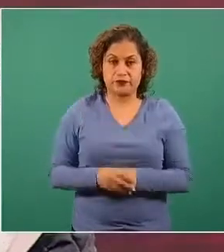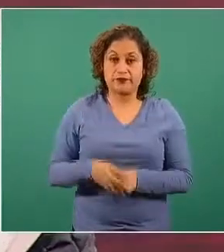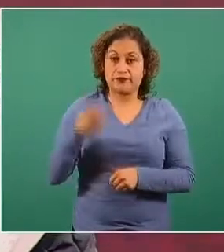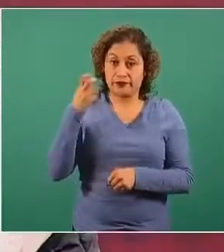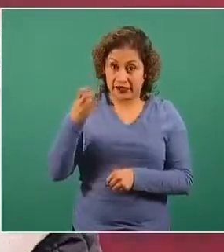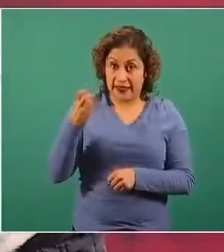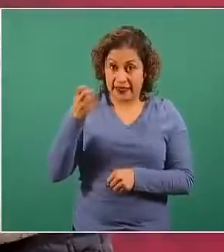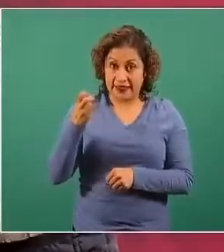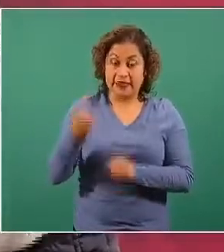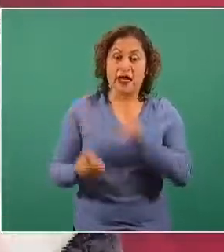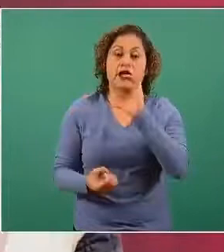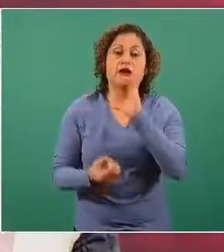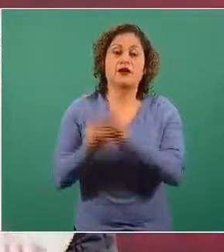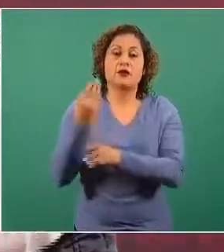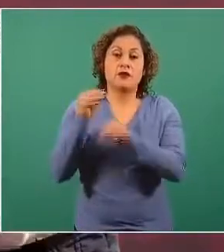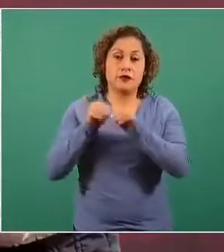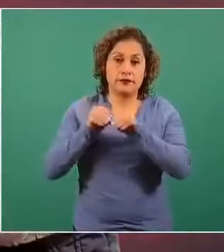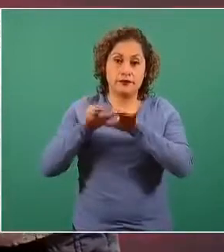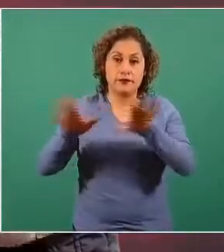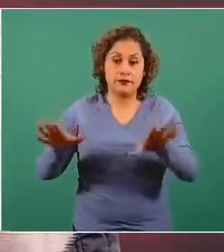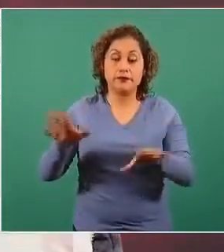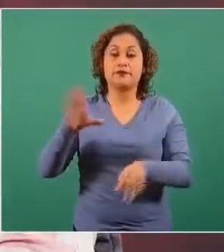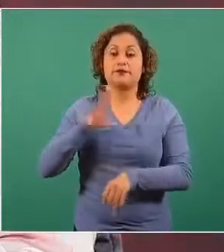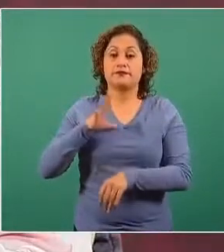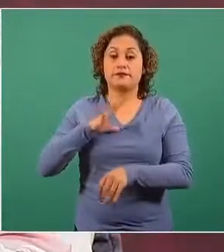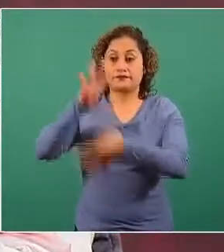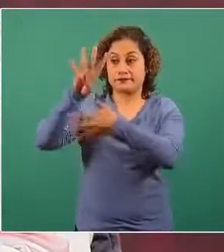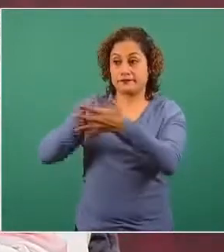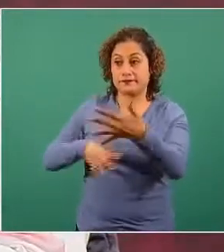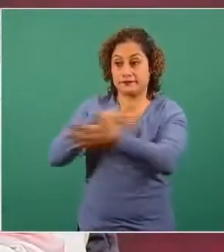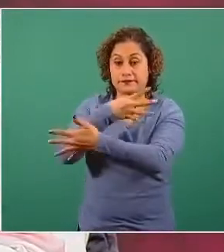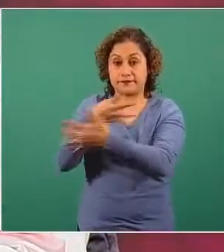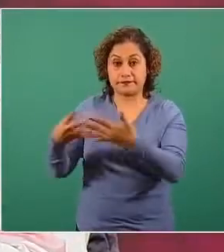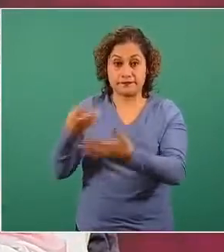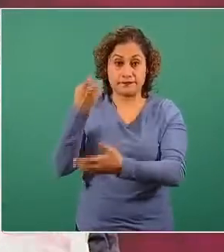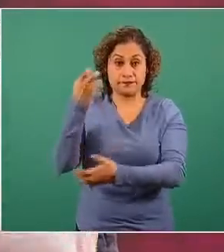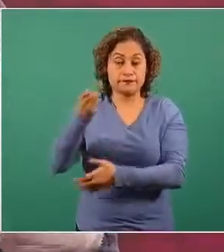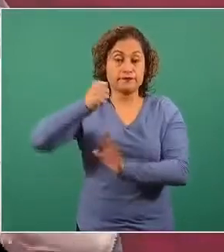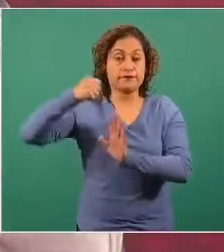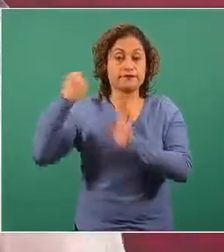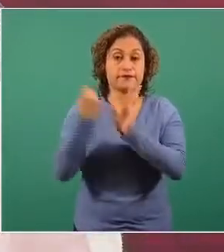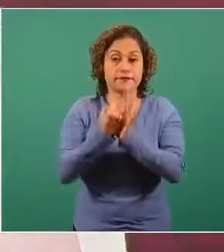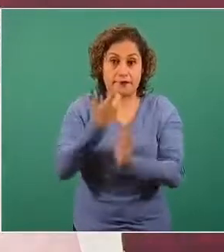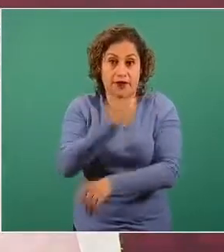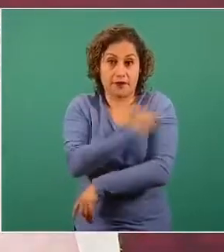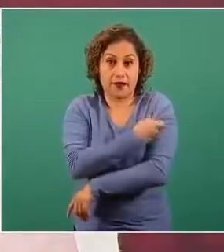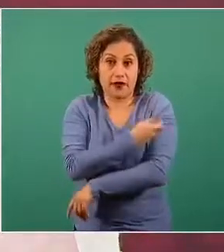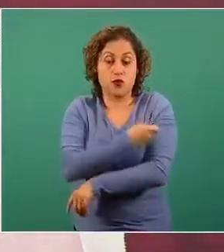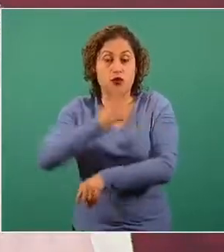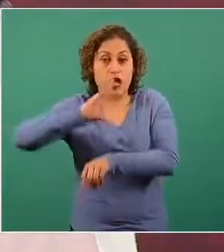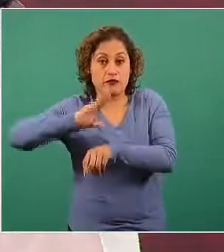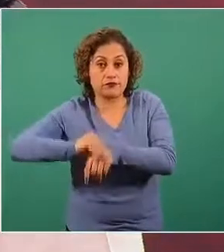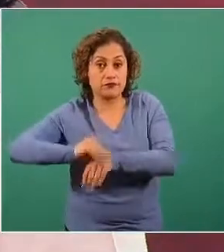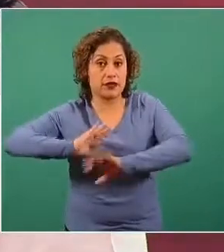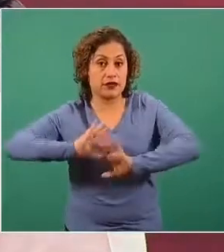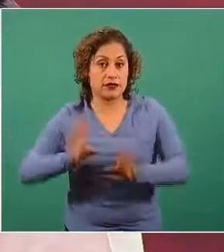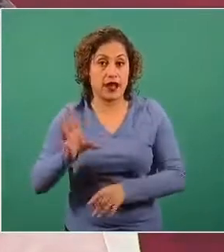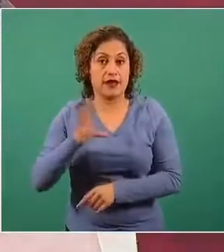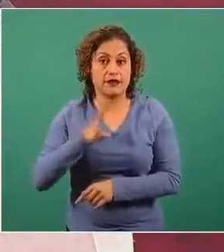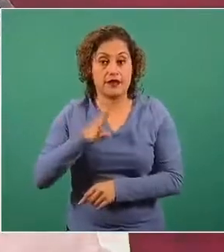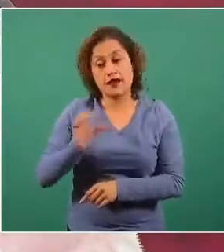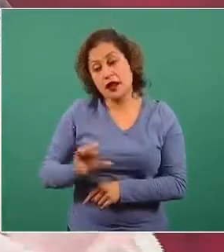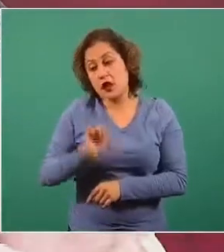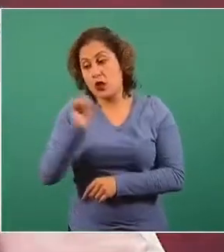esa actualización vendrá un cuadro de las vacunas que ya tienen una autorización, de las que no tienen una autorización, cuál